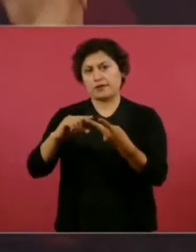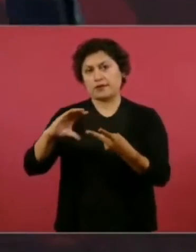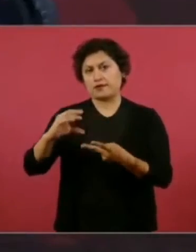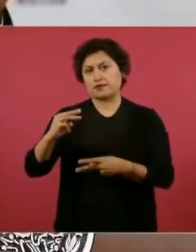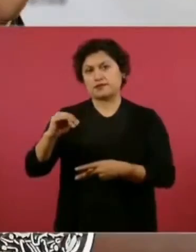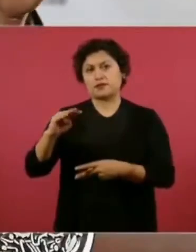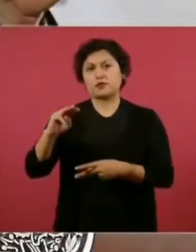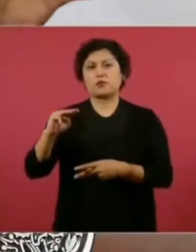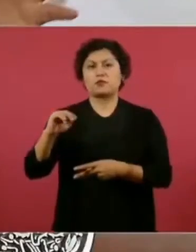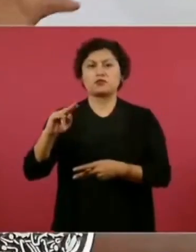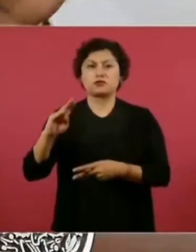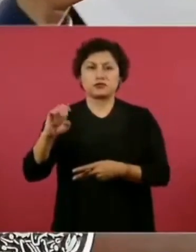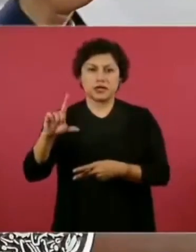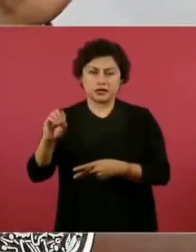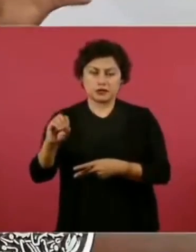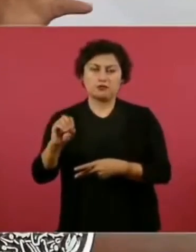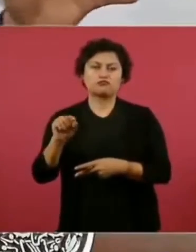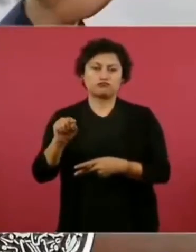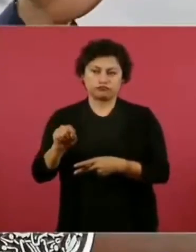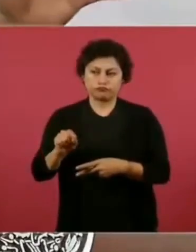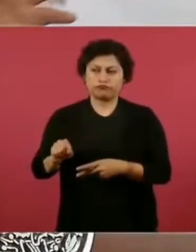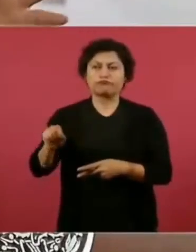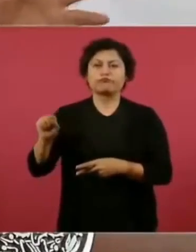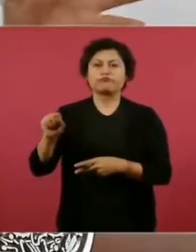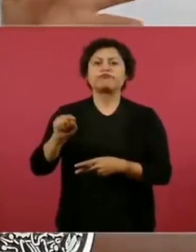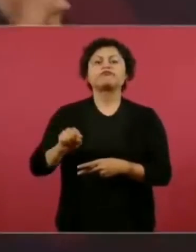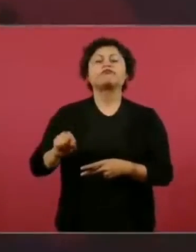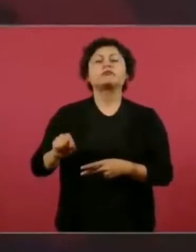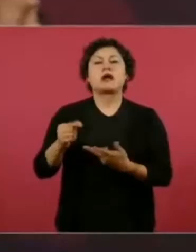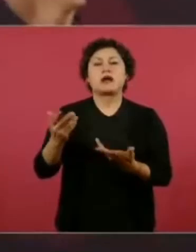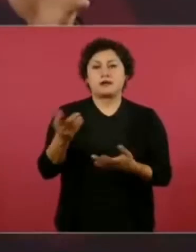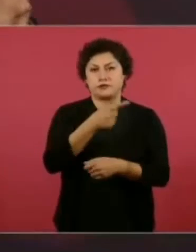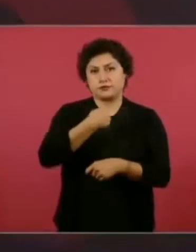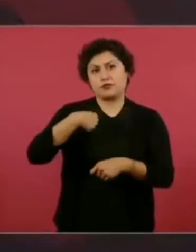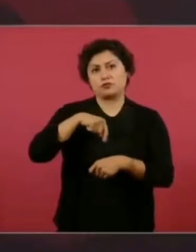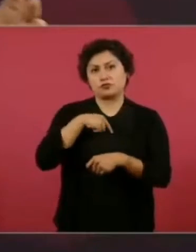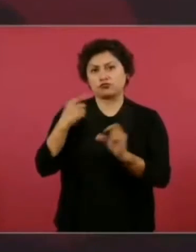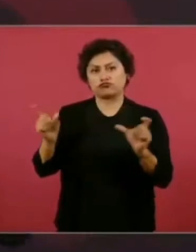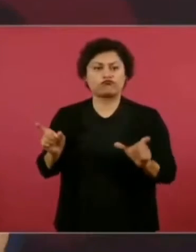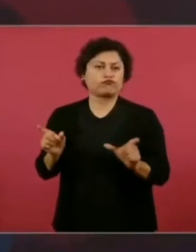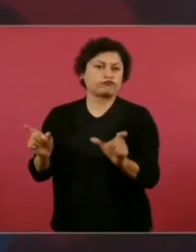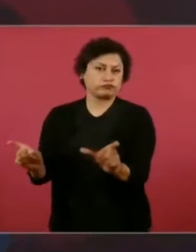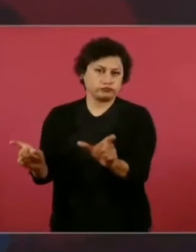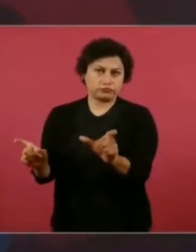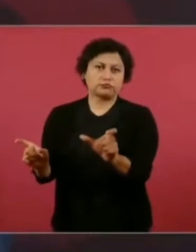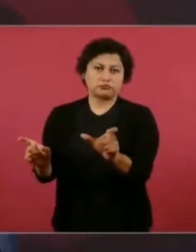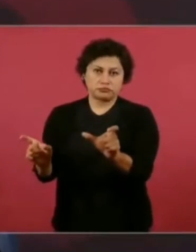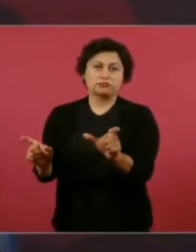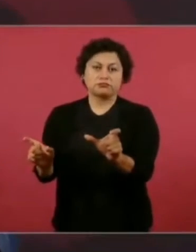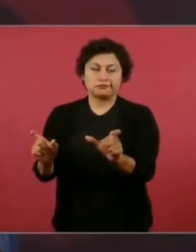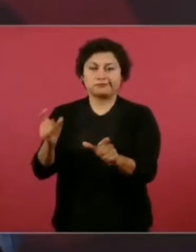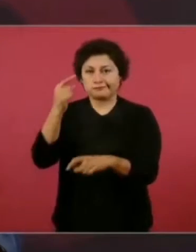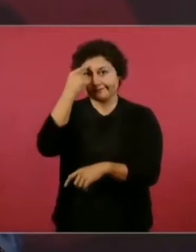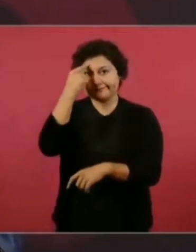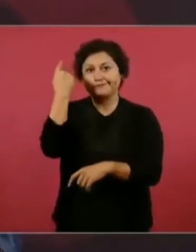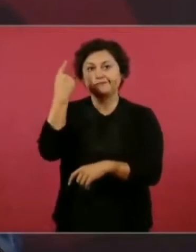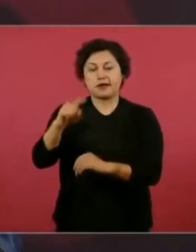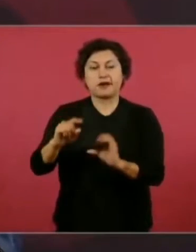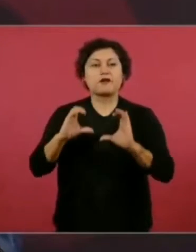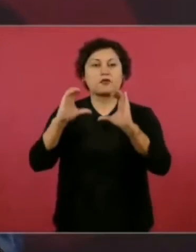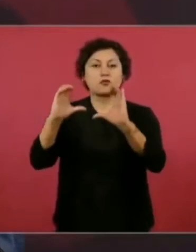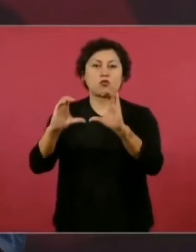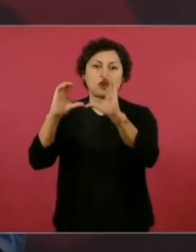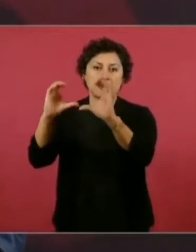Ahí es donde estamos también procurando que no se den estos enfrentamientos.